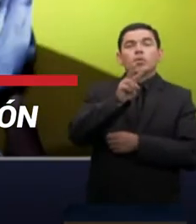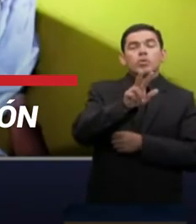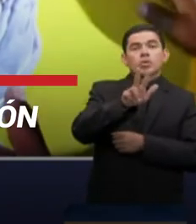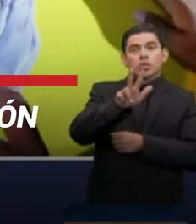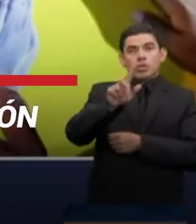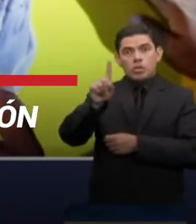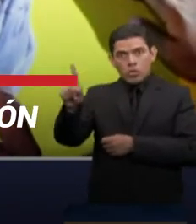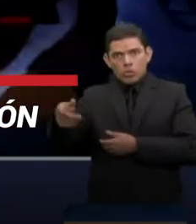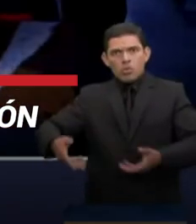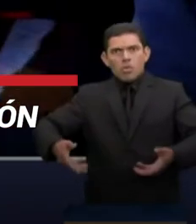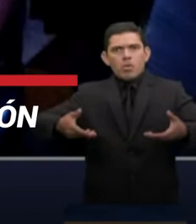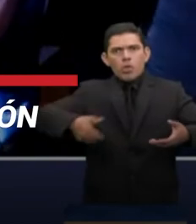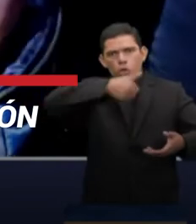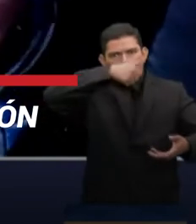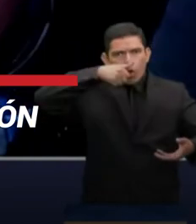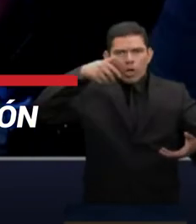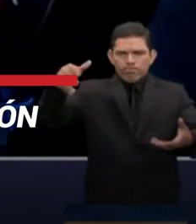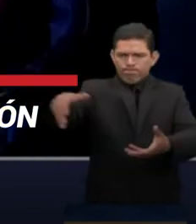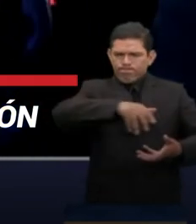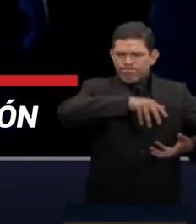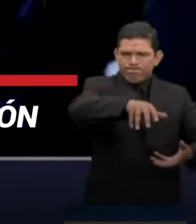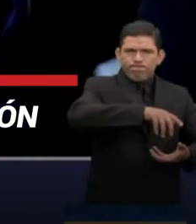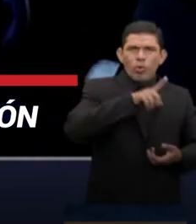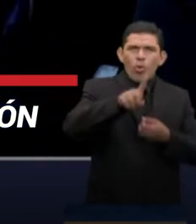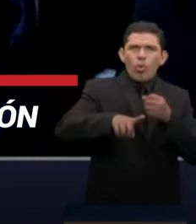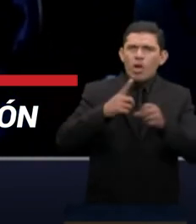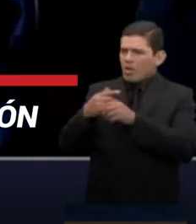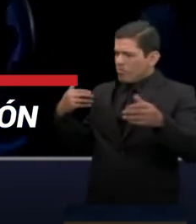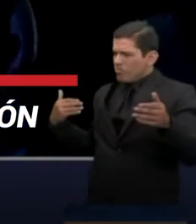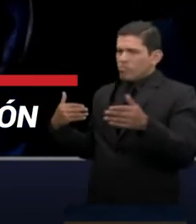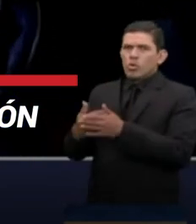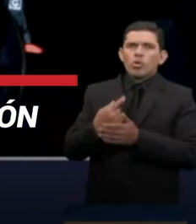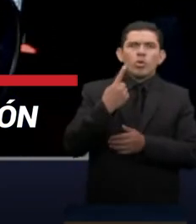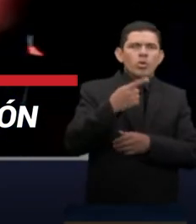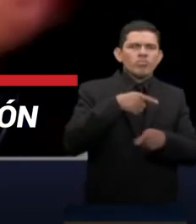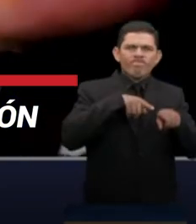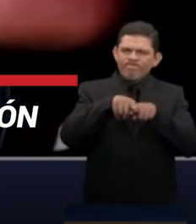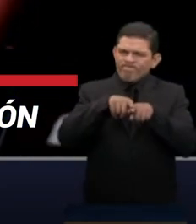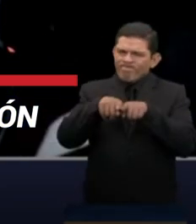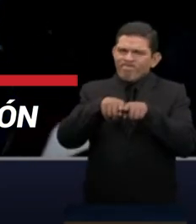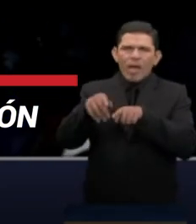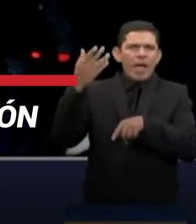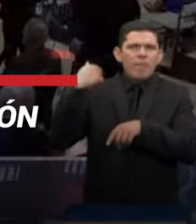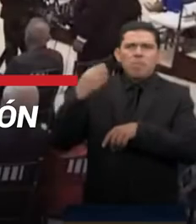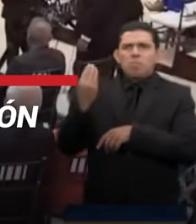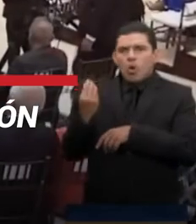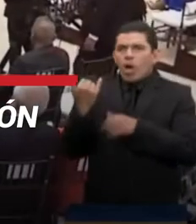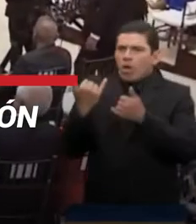231 toneladas de droga en un año de gobierno, un récord histórico para el